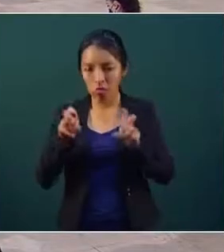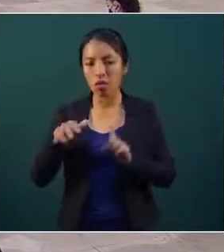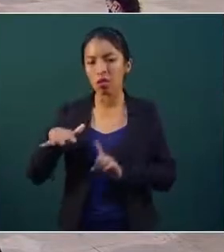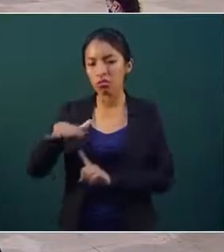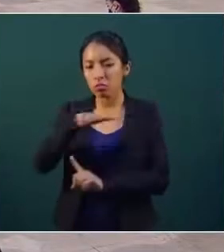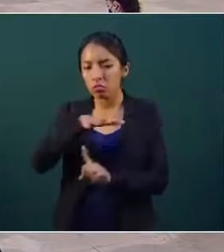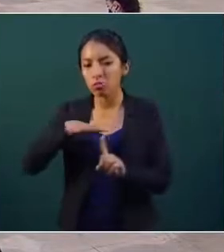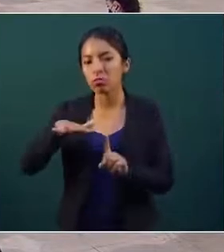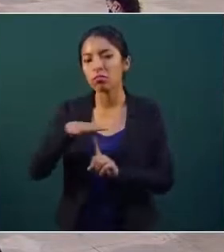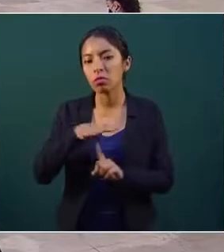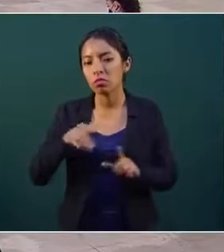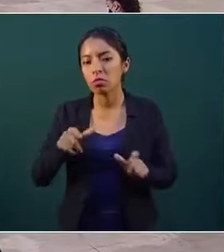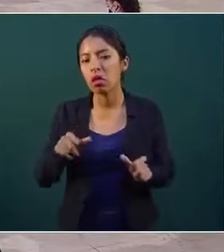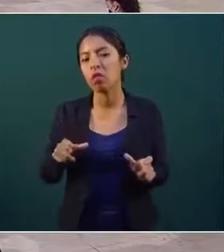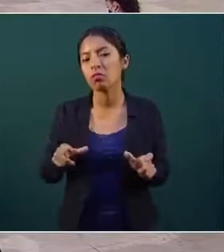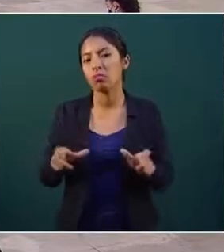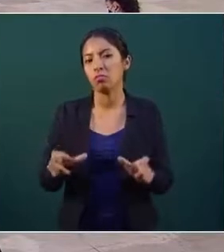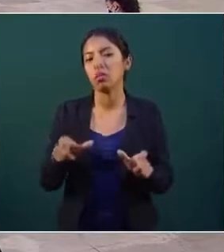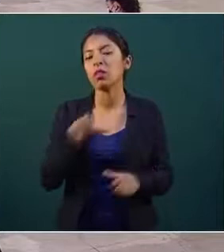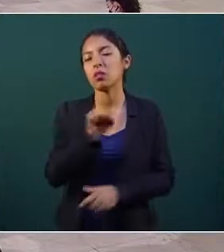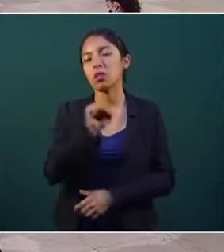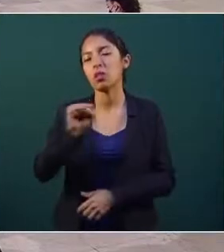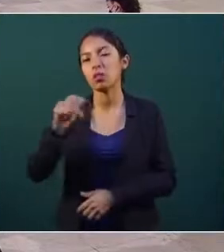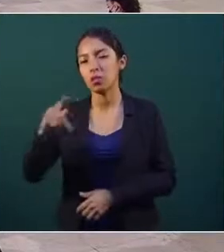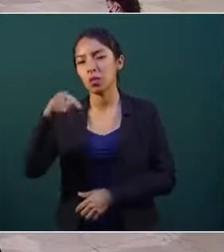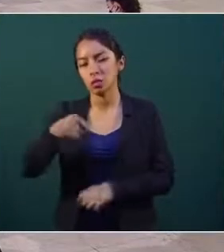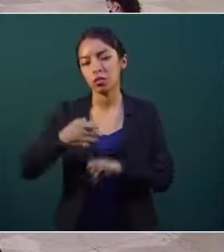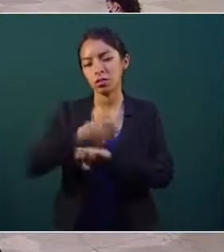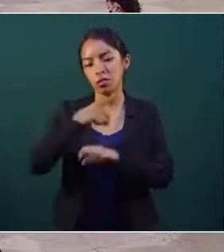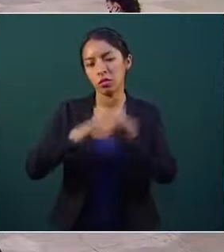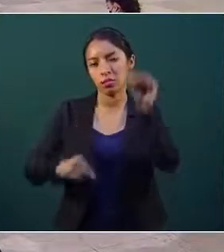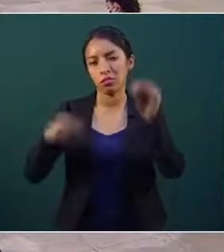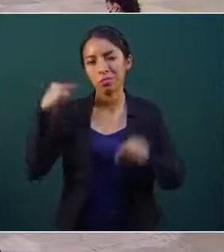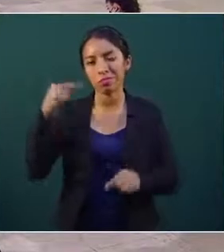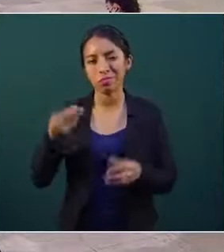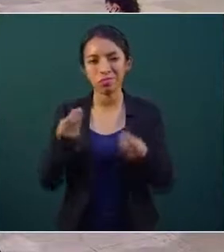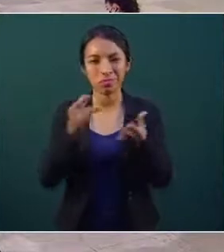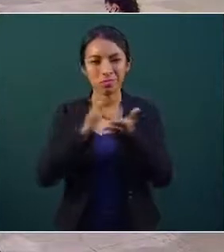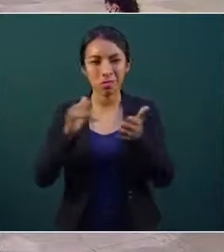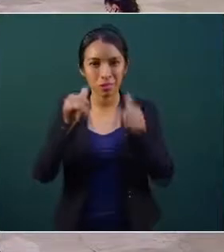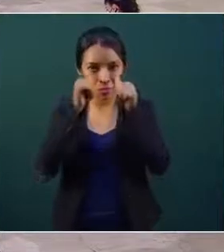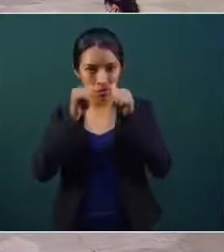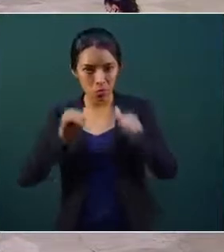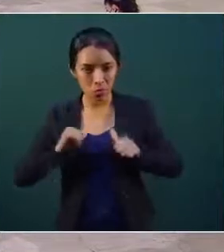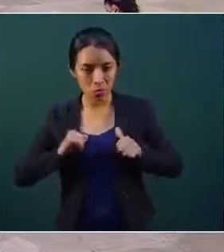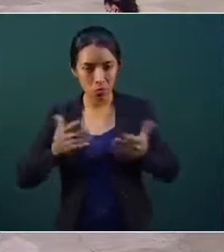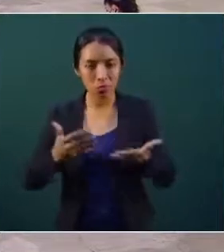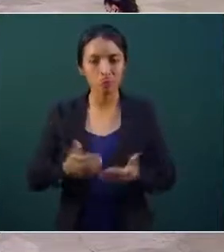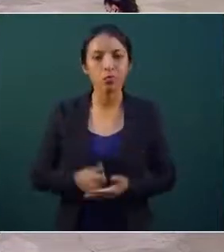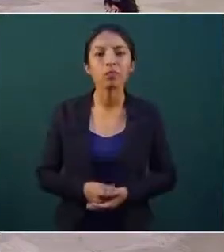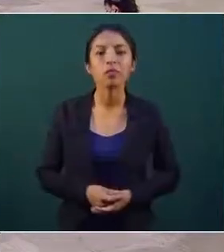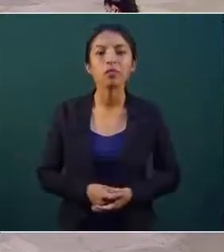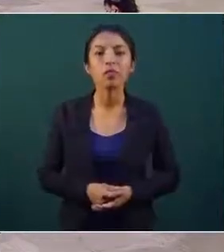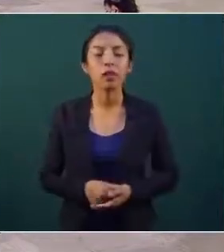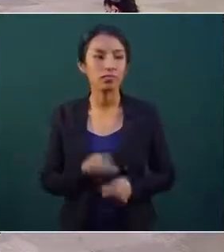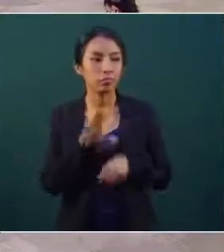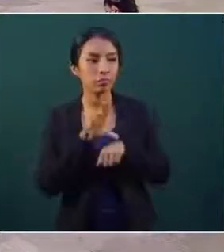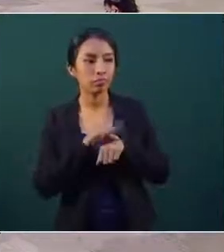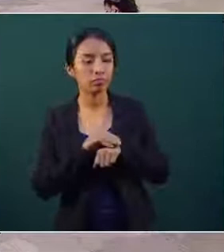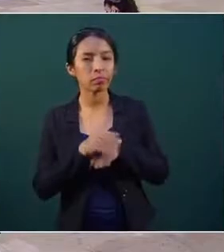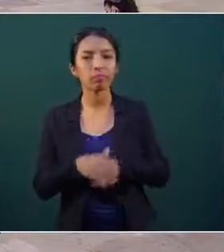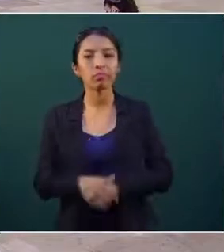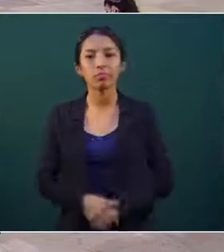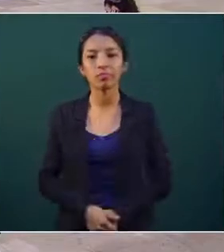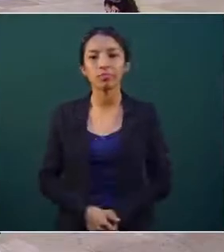seguridad pública en el estado de Veracruz. Muchísimas gracias por su atención. Gracias. Con permiso.